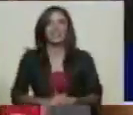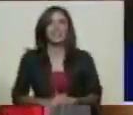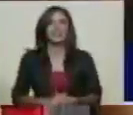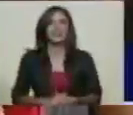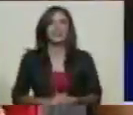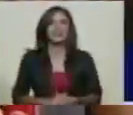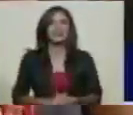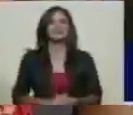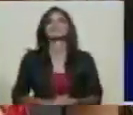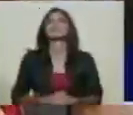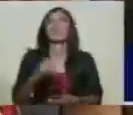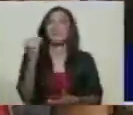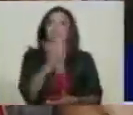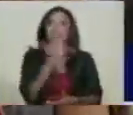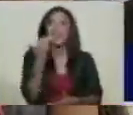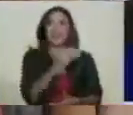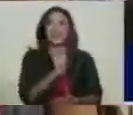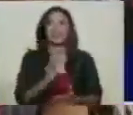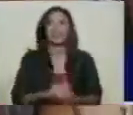¡Ah!